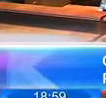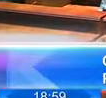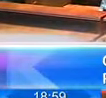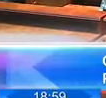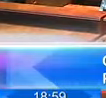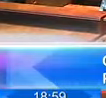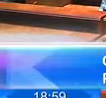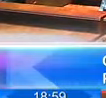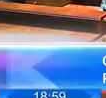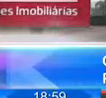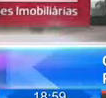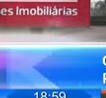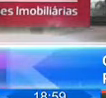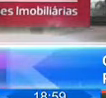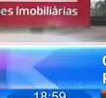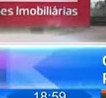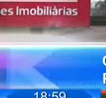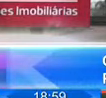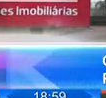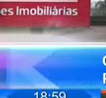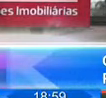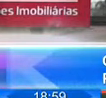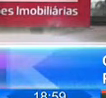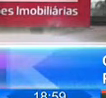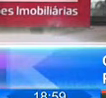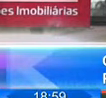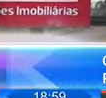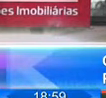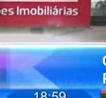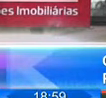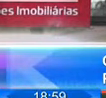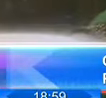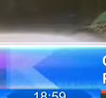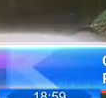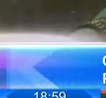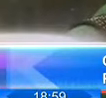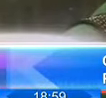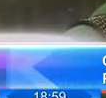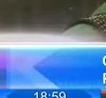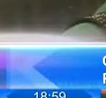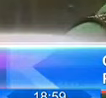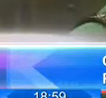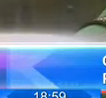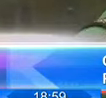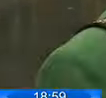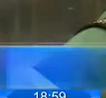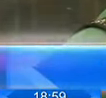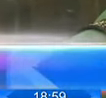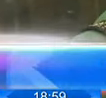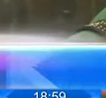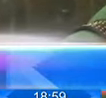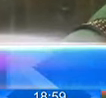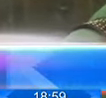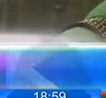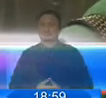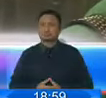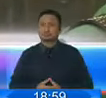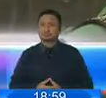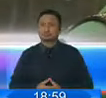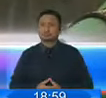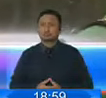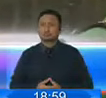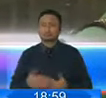ningún viaje, que llamarán al fiscal y al contralor para obtener más información del caso. El fiscal evaluará qué otra información nos